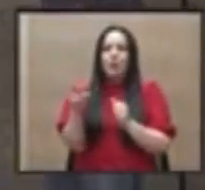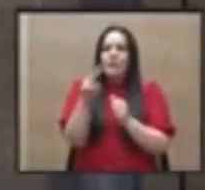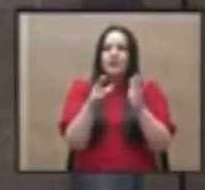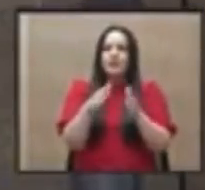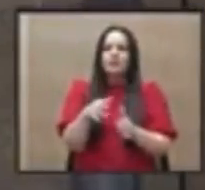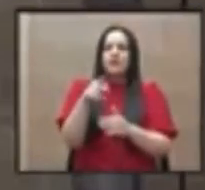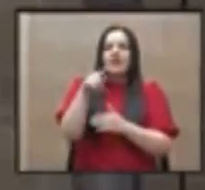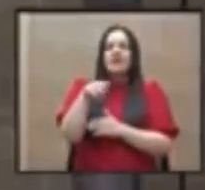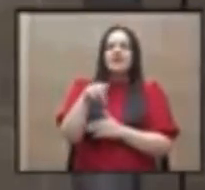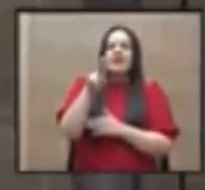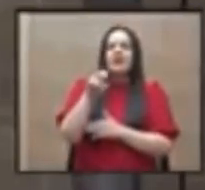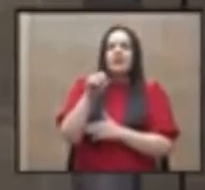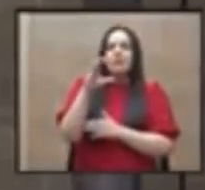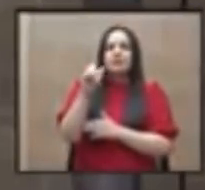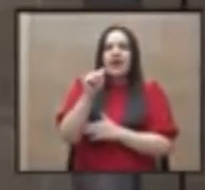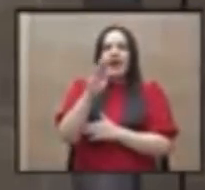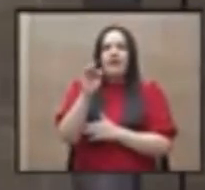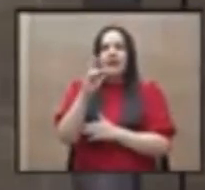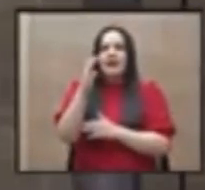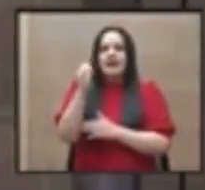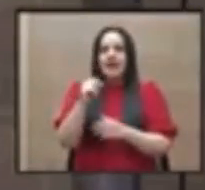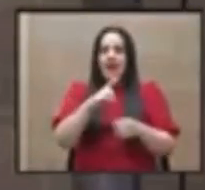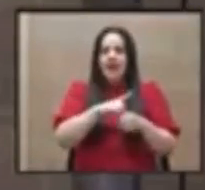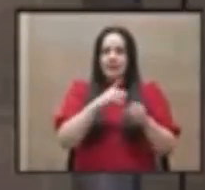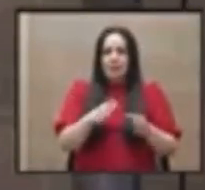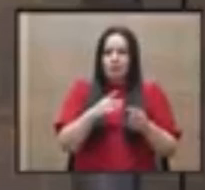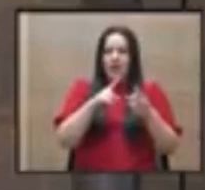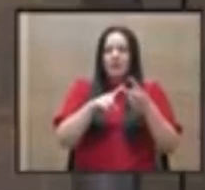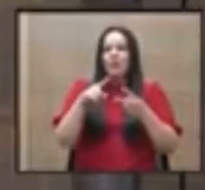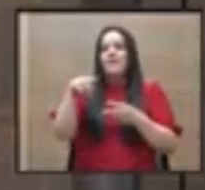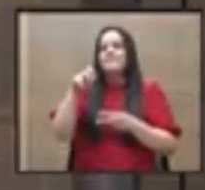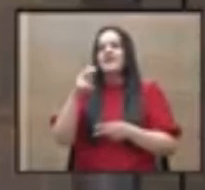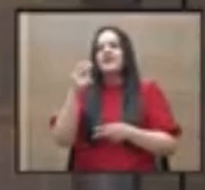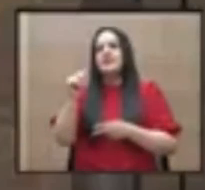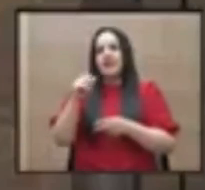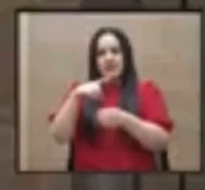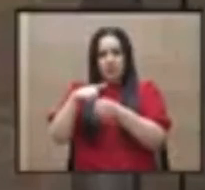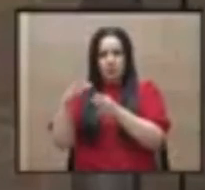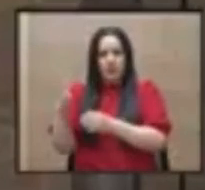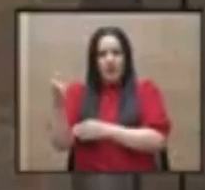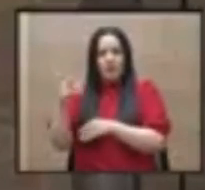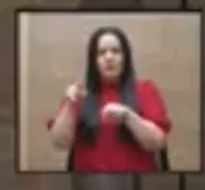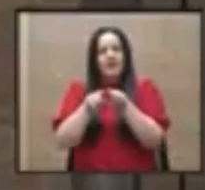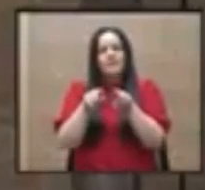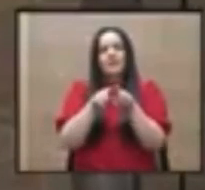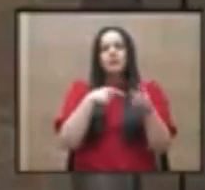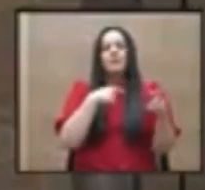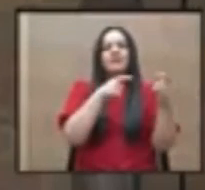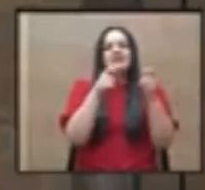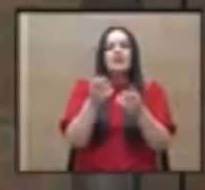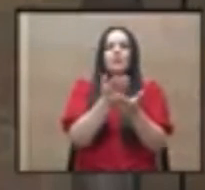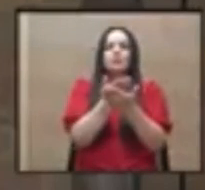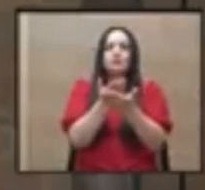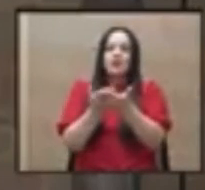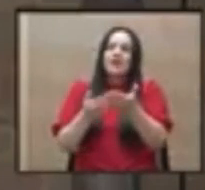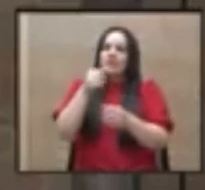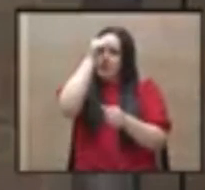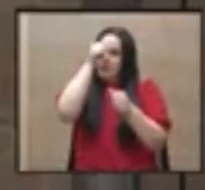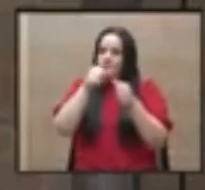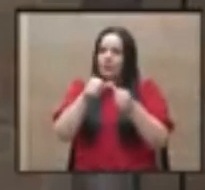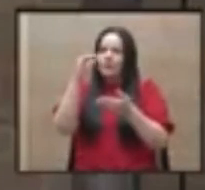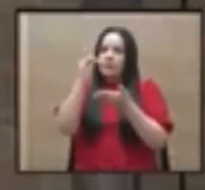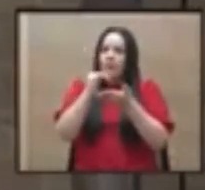junto con el diputado Abarca y el diputado Peña, presenté una serie de mociones que reportan 150.000